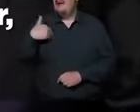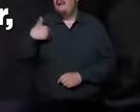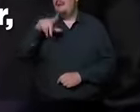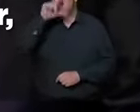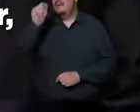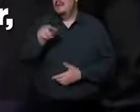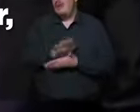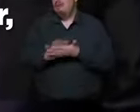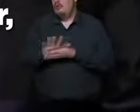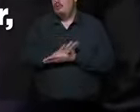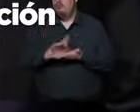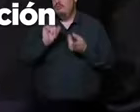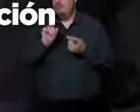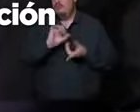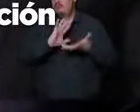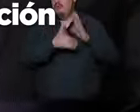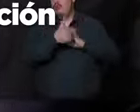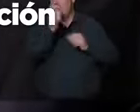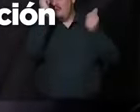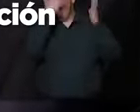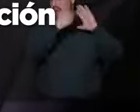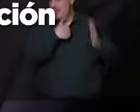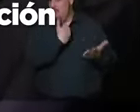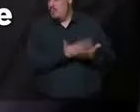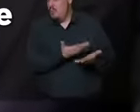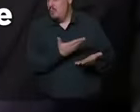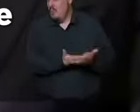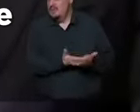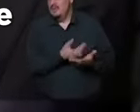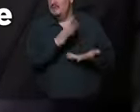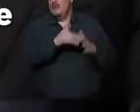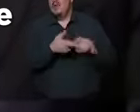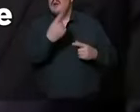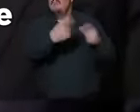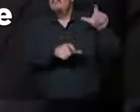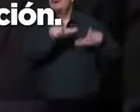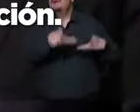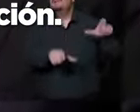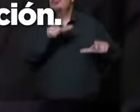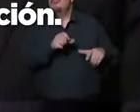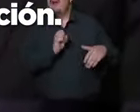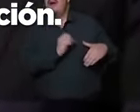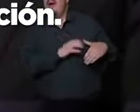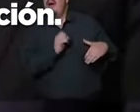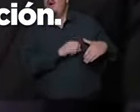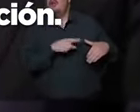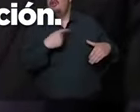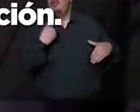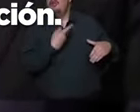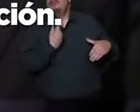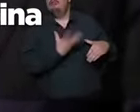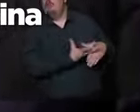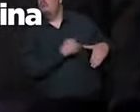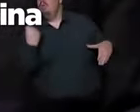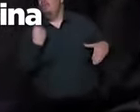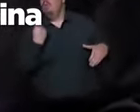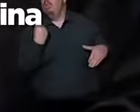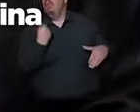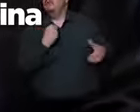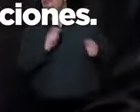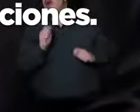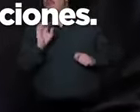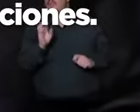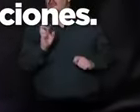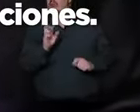plantea este señor haciendo una apropiación del ahorro de la gente en nombre de la dolarización la salida de